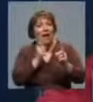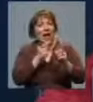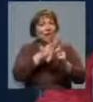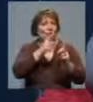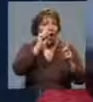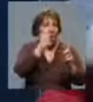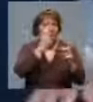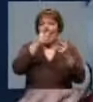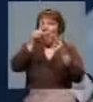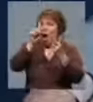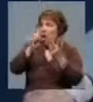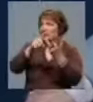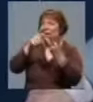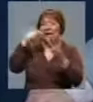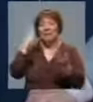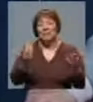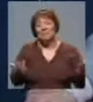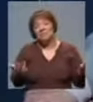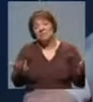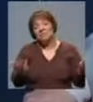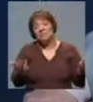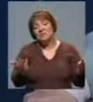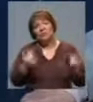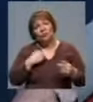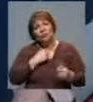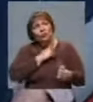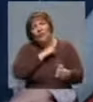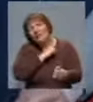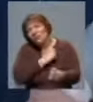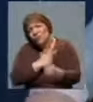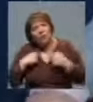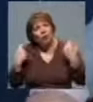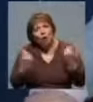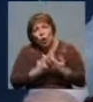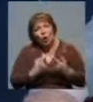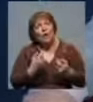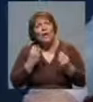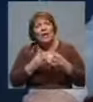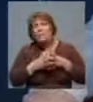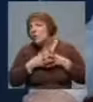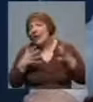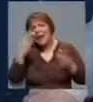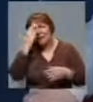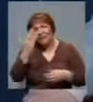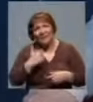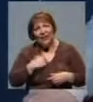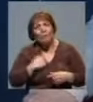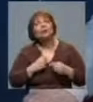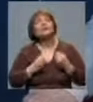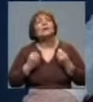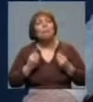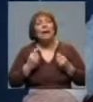Cómo cómo usted visualiza nosotros hicimos un esfuerzo enorme de frente amplio para